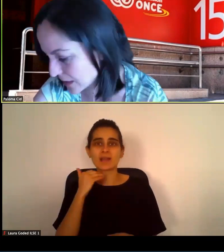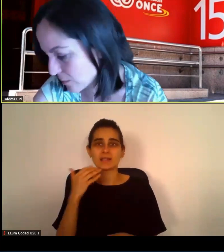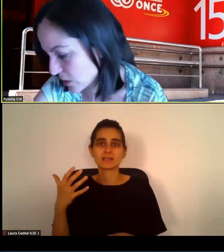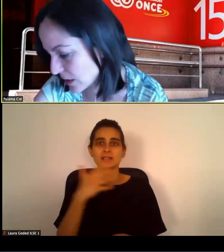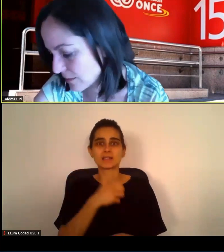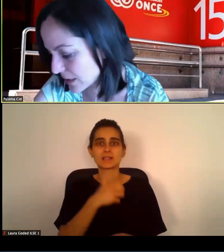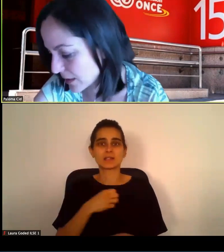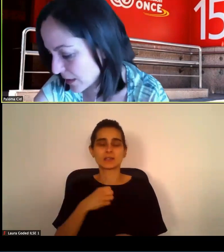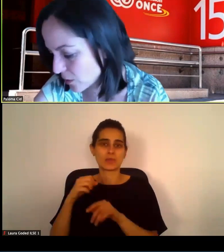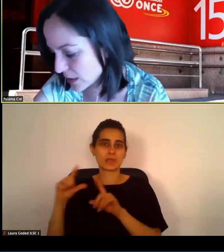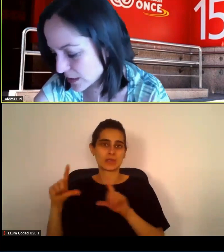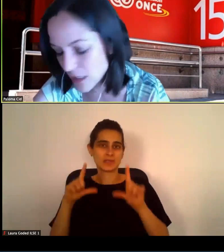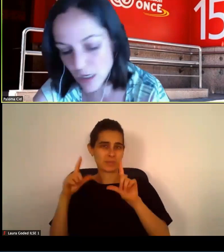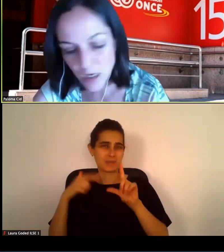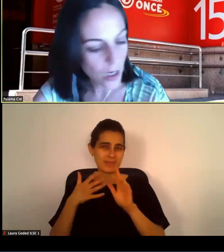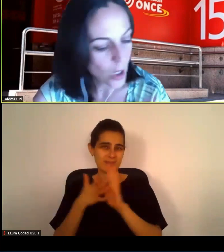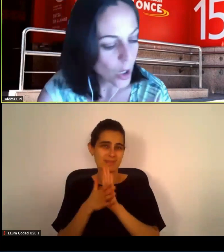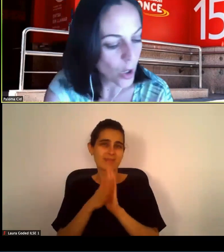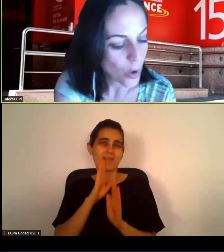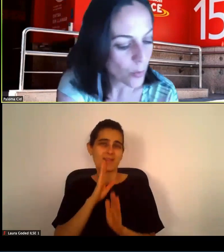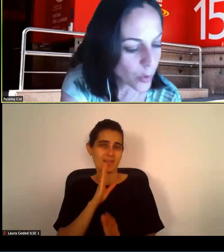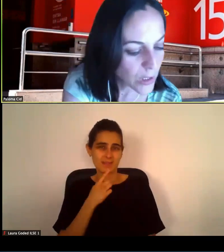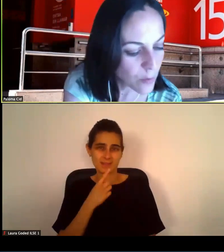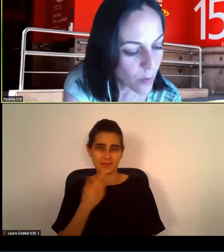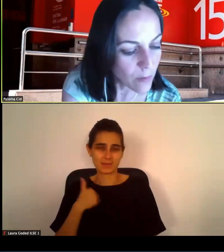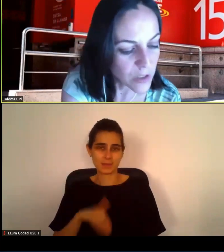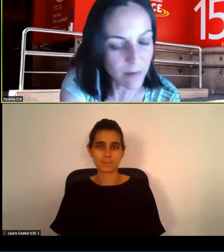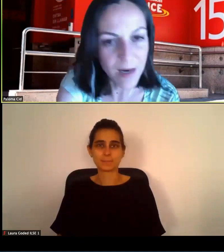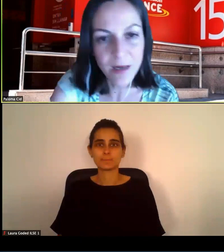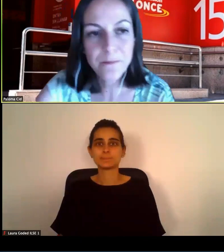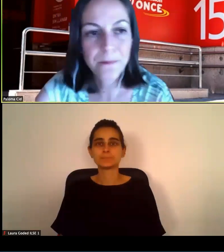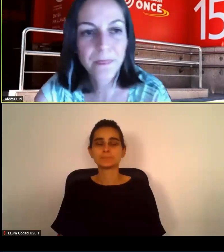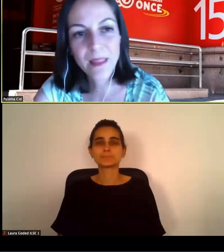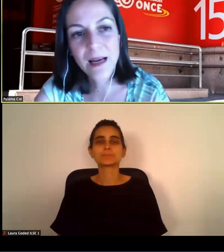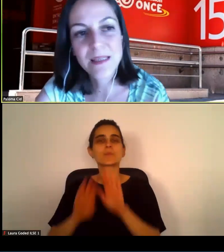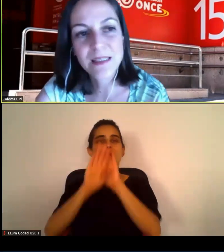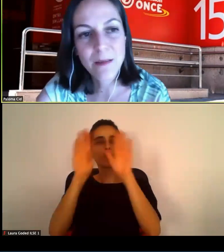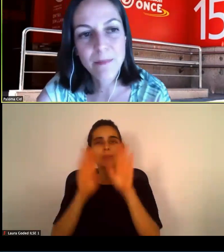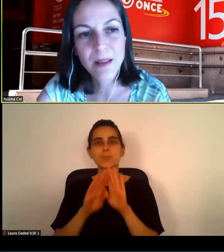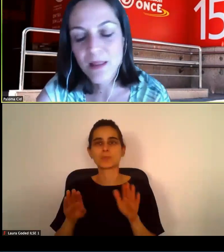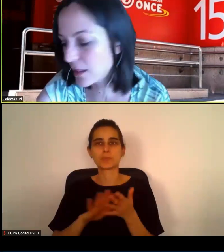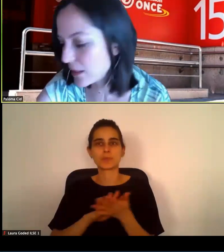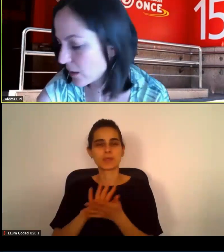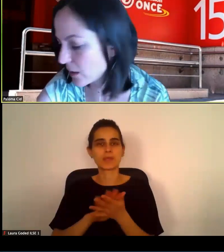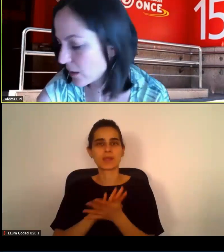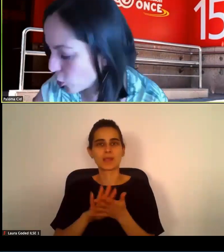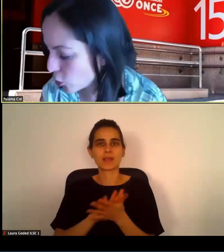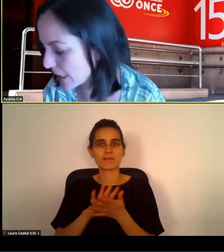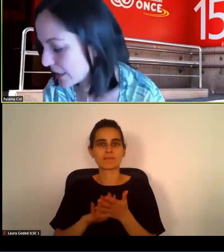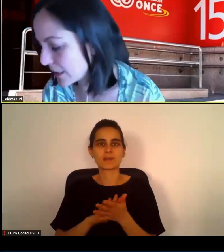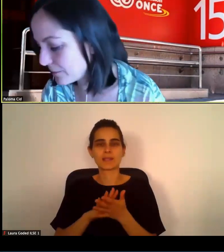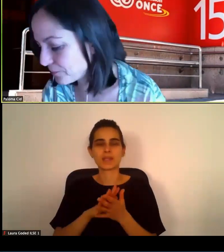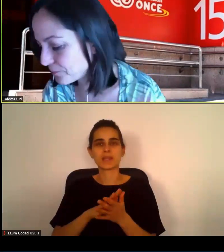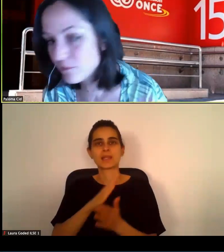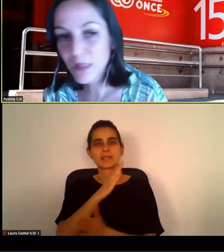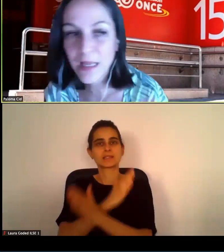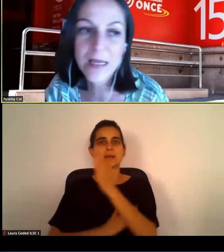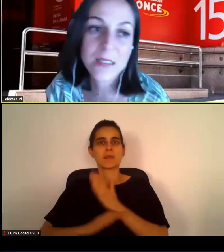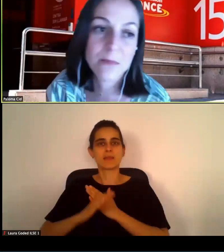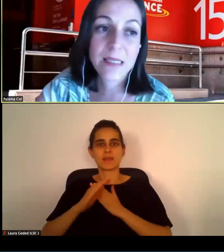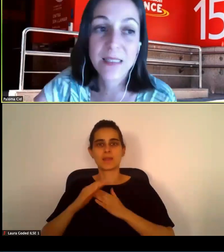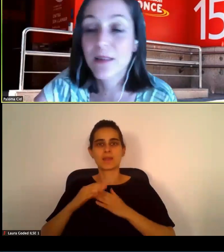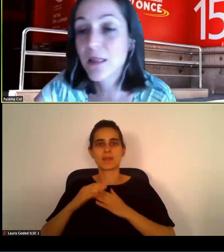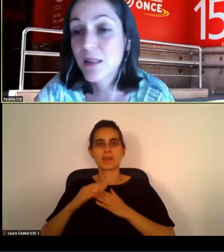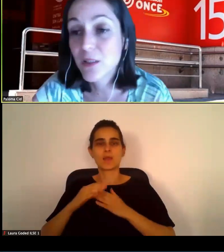las diapositivas anteriores. Por último, vamos a hablar de la discapacidad orgánica, que